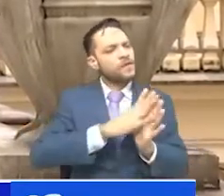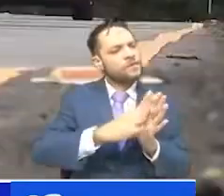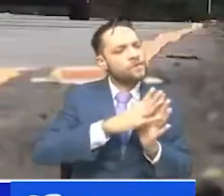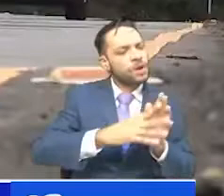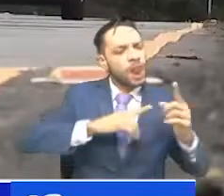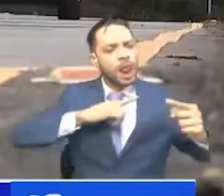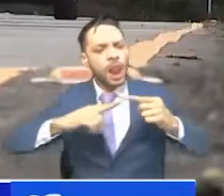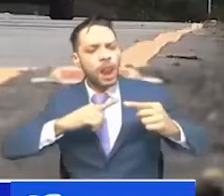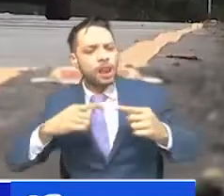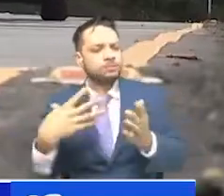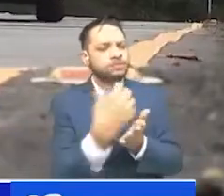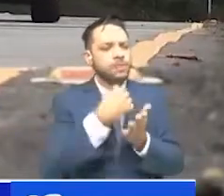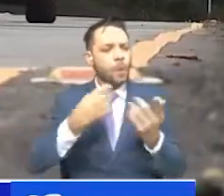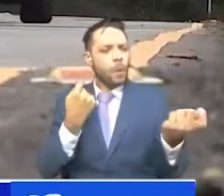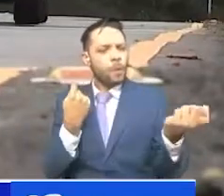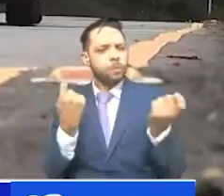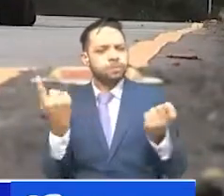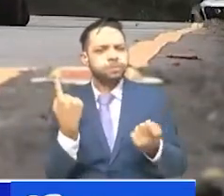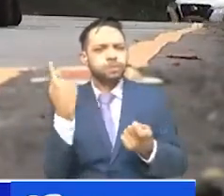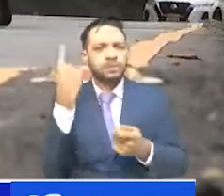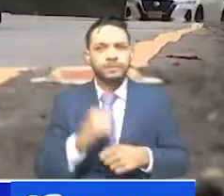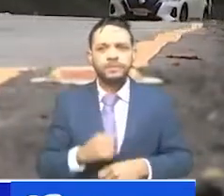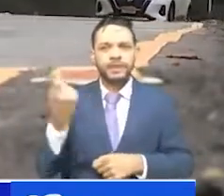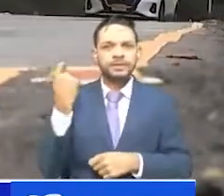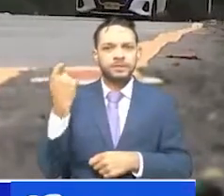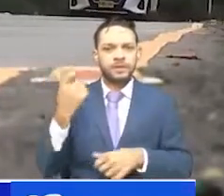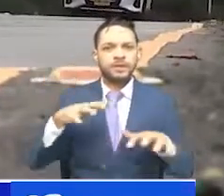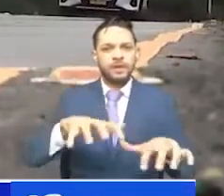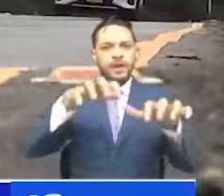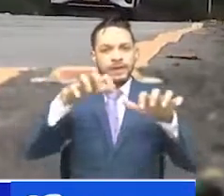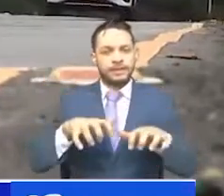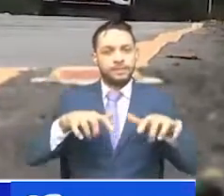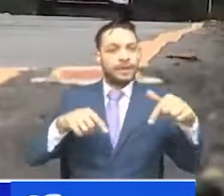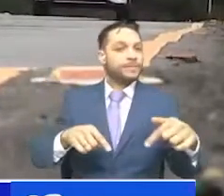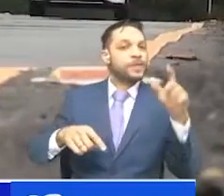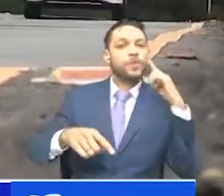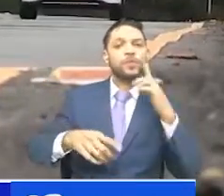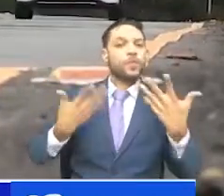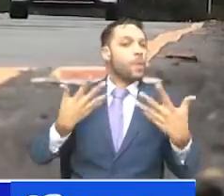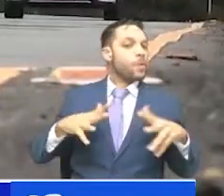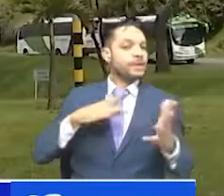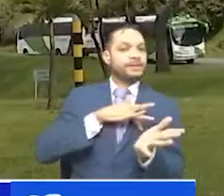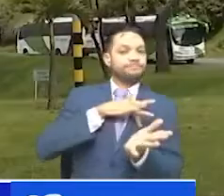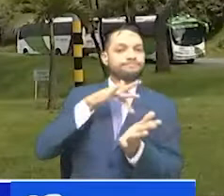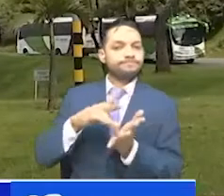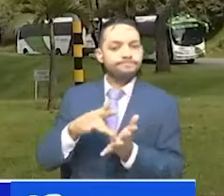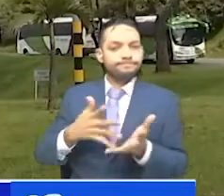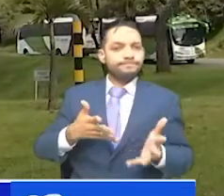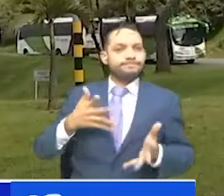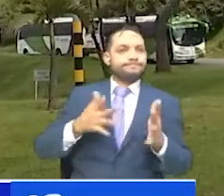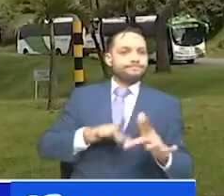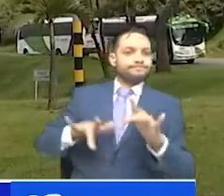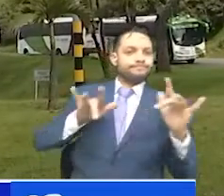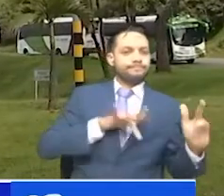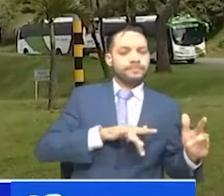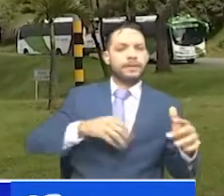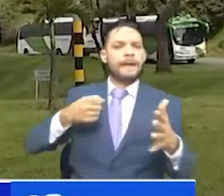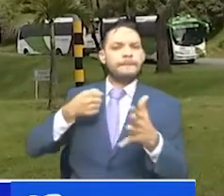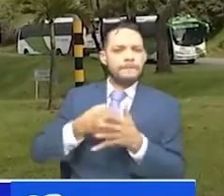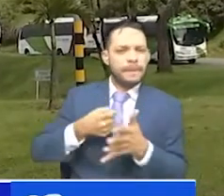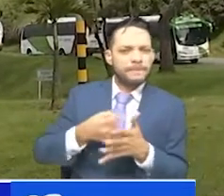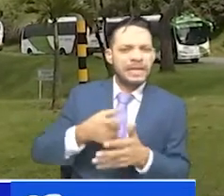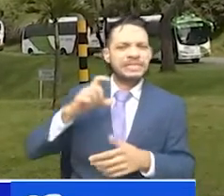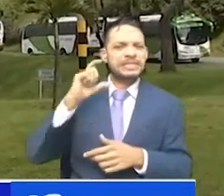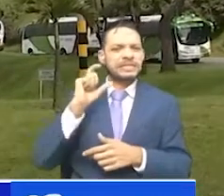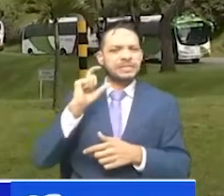con nosotros. Recientemente dejó plantada a la Asamblea para hablar sobre la alta accidentalidad que se presenta en la salida a Chinchiná, bajando por la